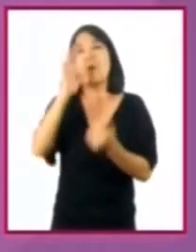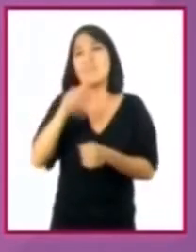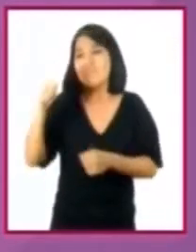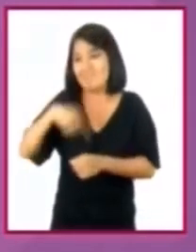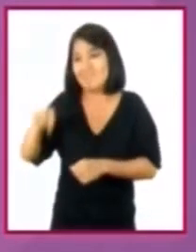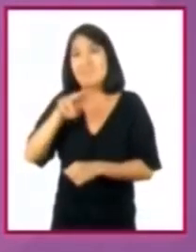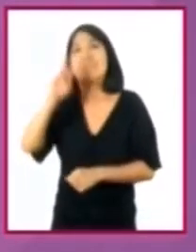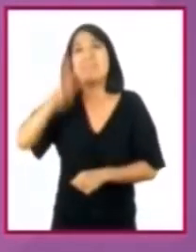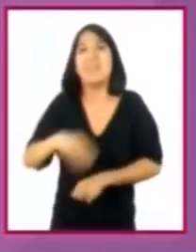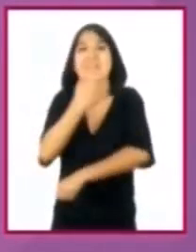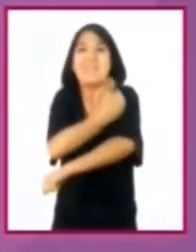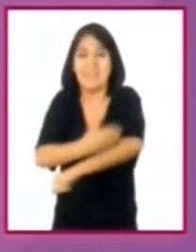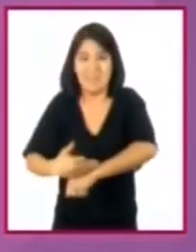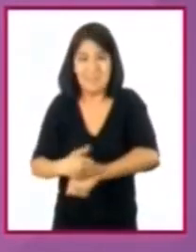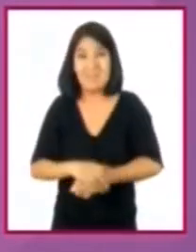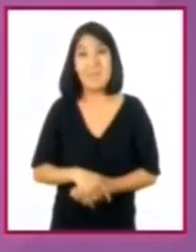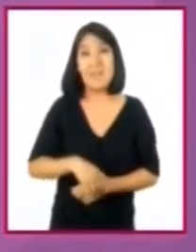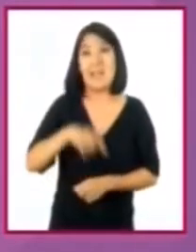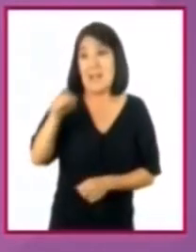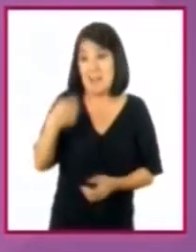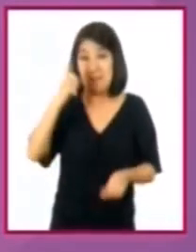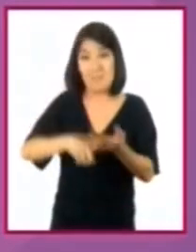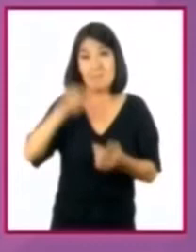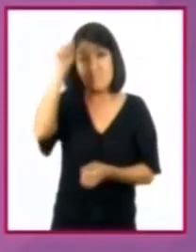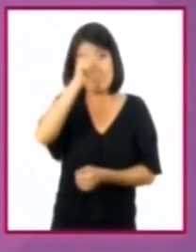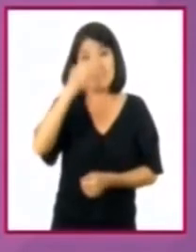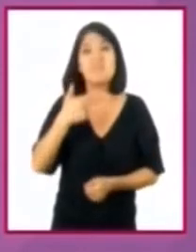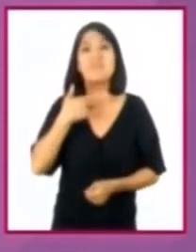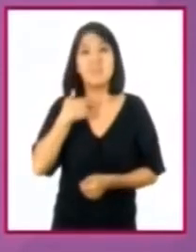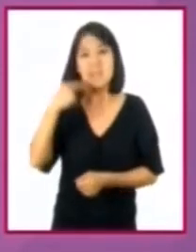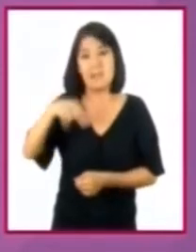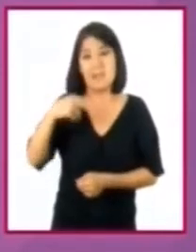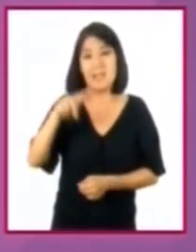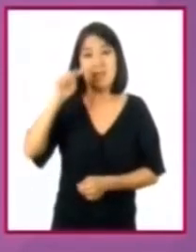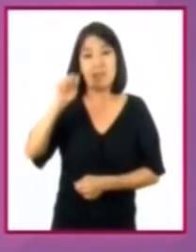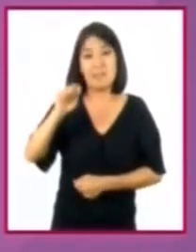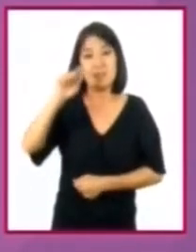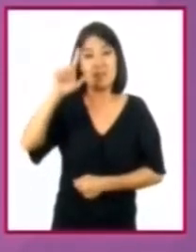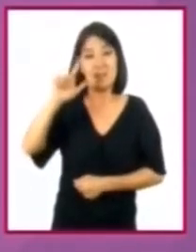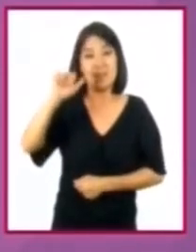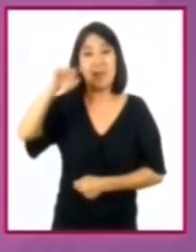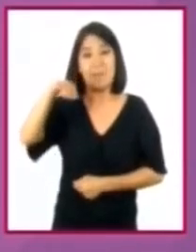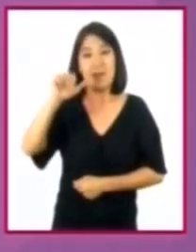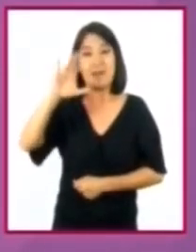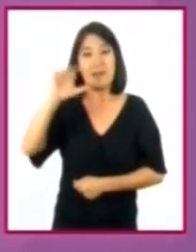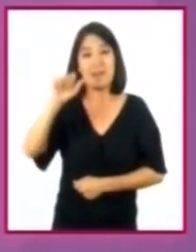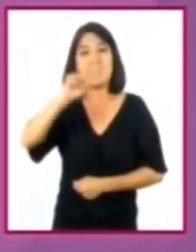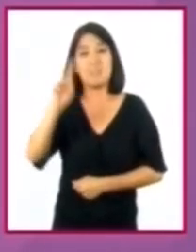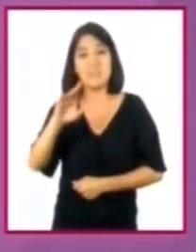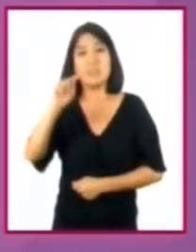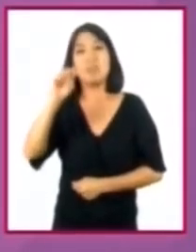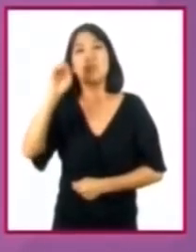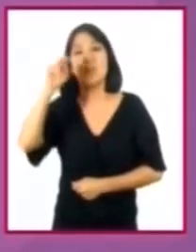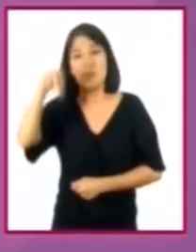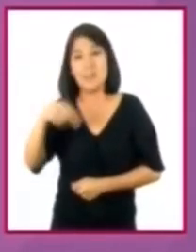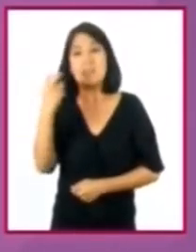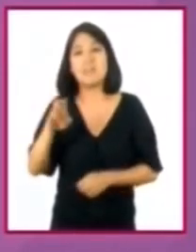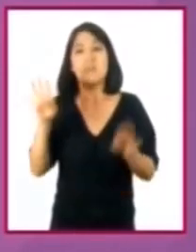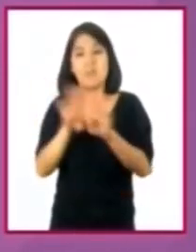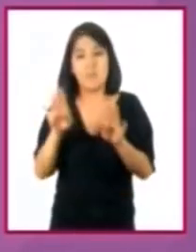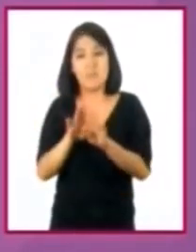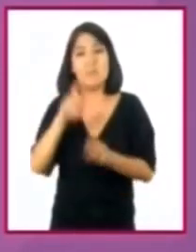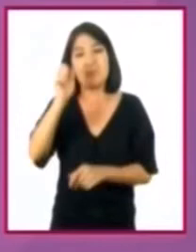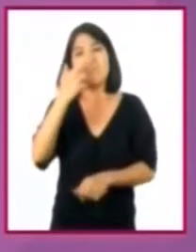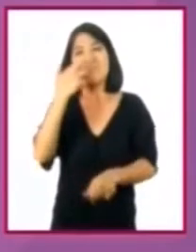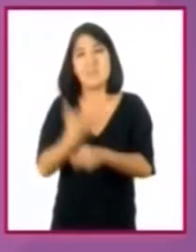familia. Los sacerdotes eran llamados tlamacasque, los ofrendadores, pues su encargo era cuidar a los